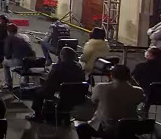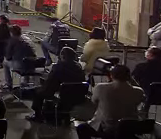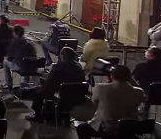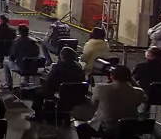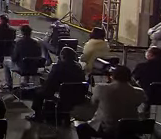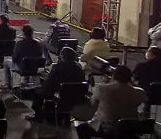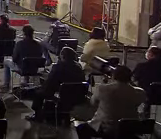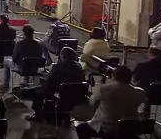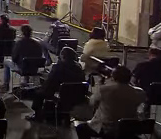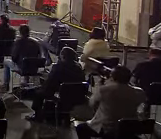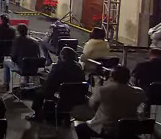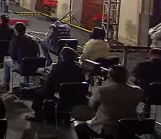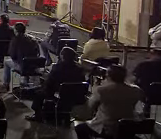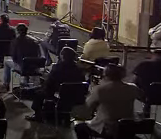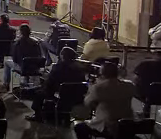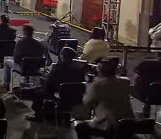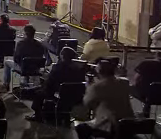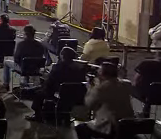Eso lo